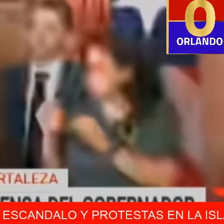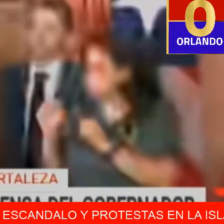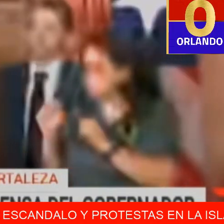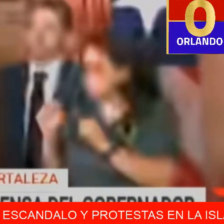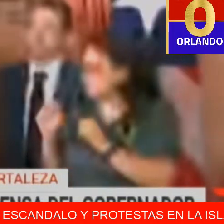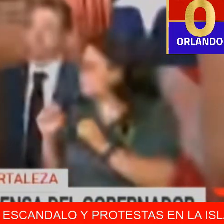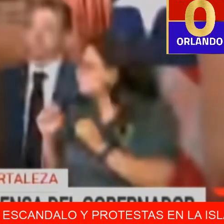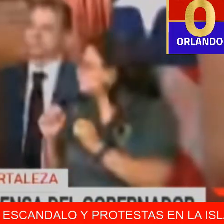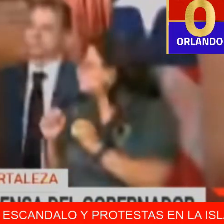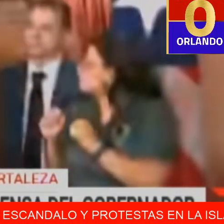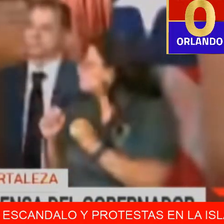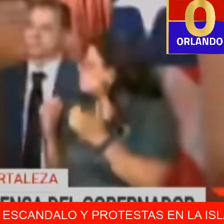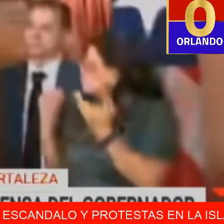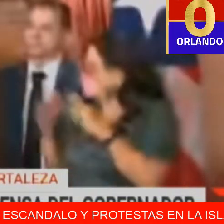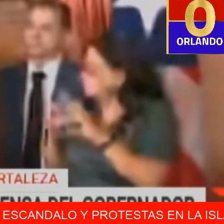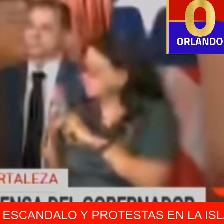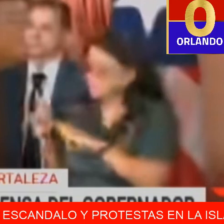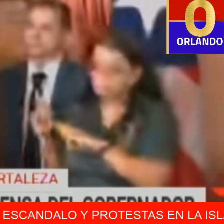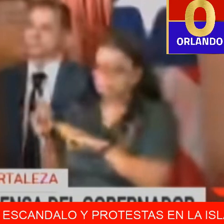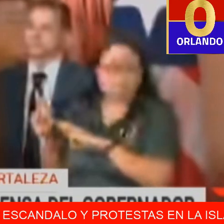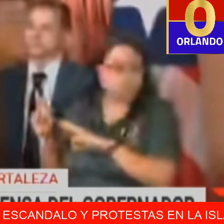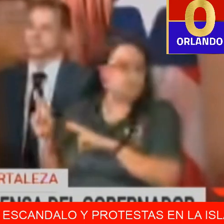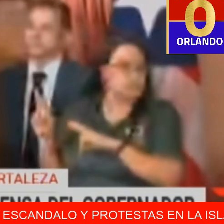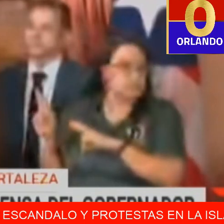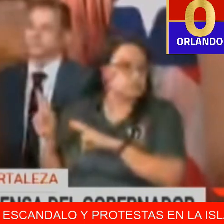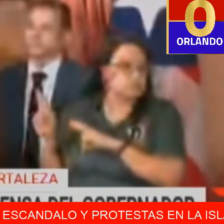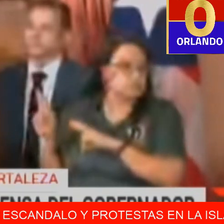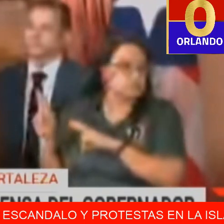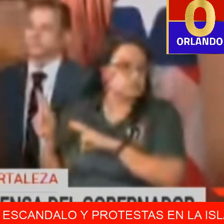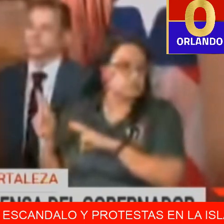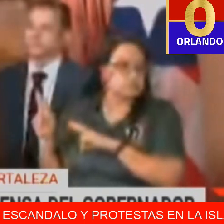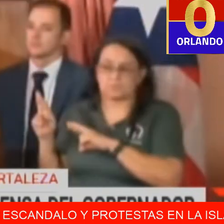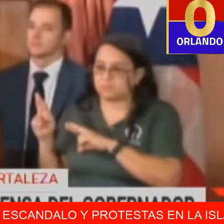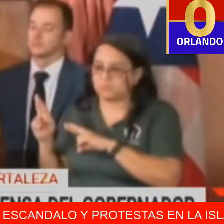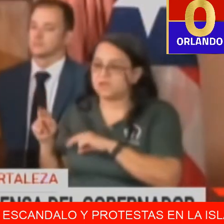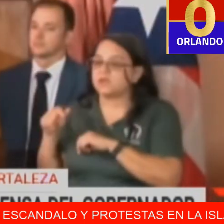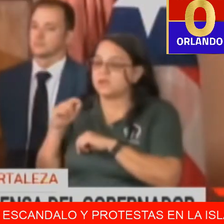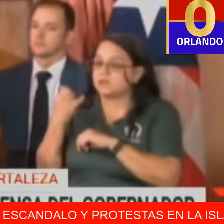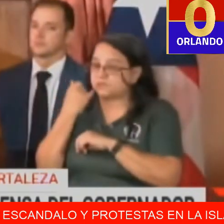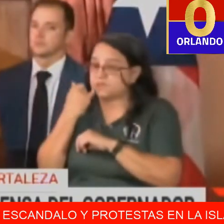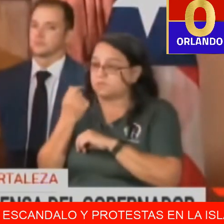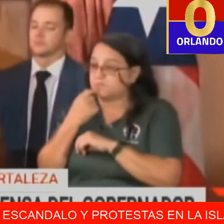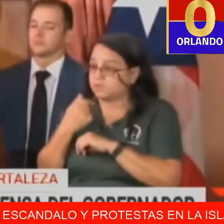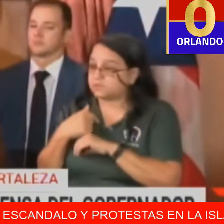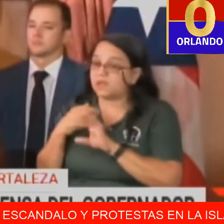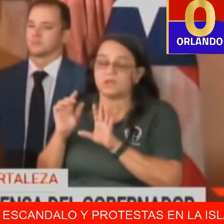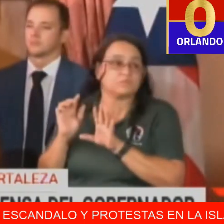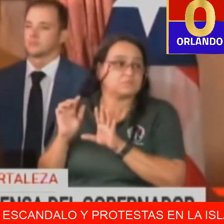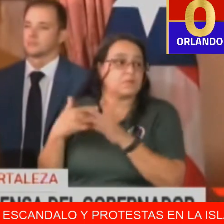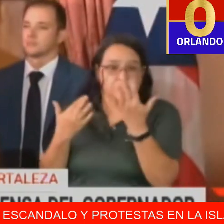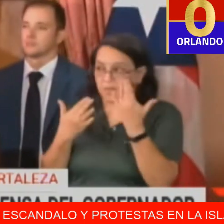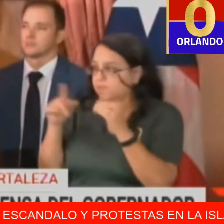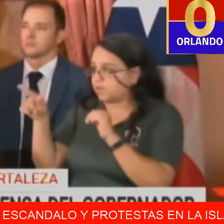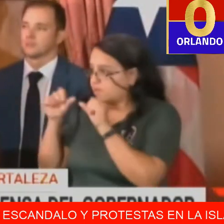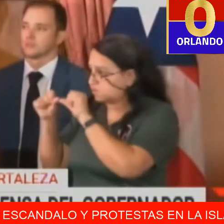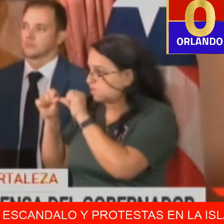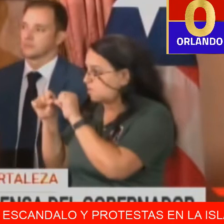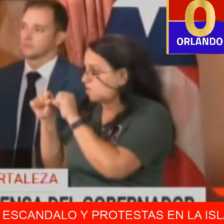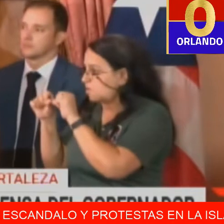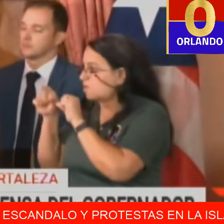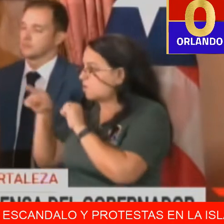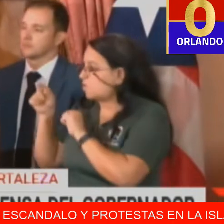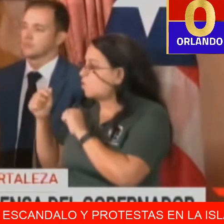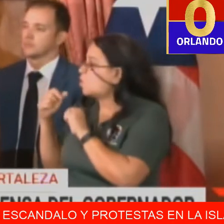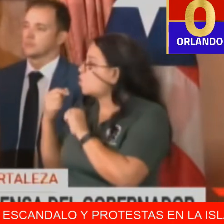Las hormigas costaban 3 y 4 veces lo que costaban hormigas regulares en